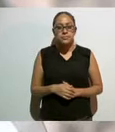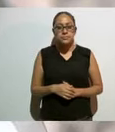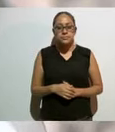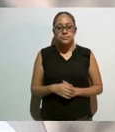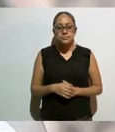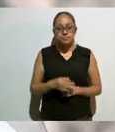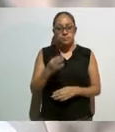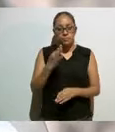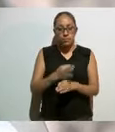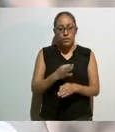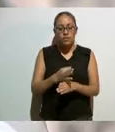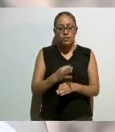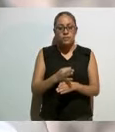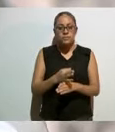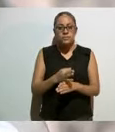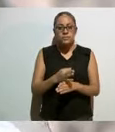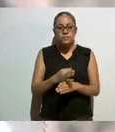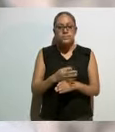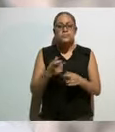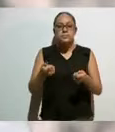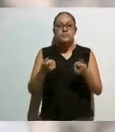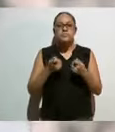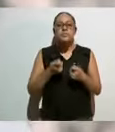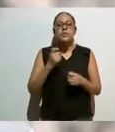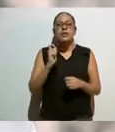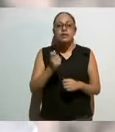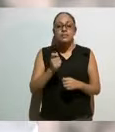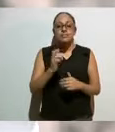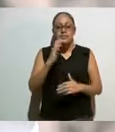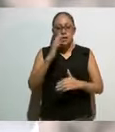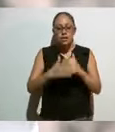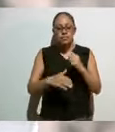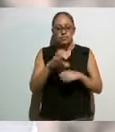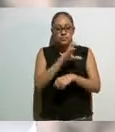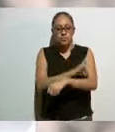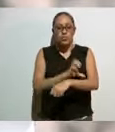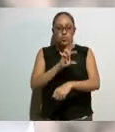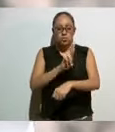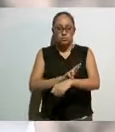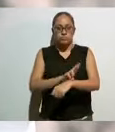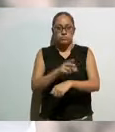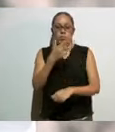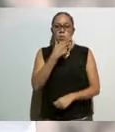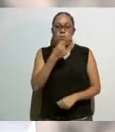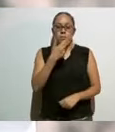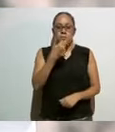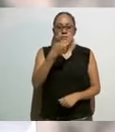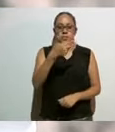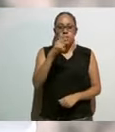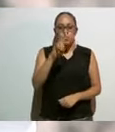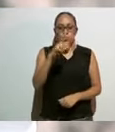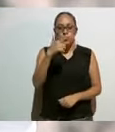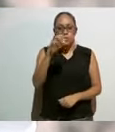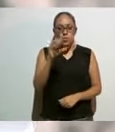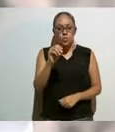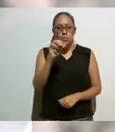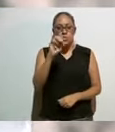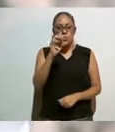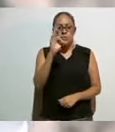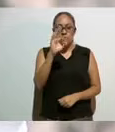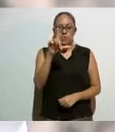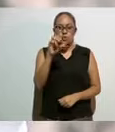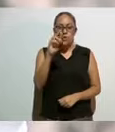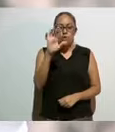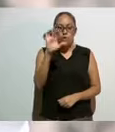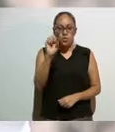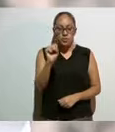entregando la coordinación Hugo Eric Flores, que acaba de